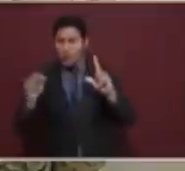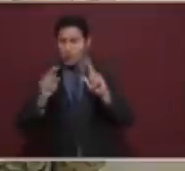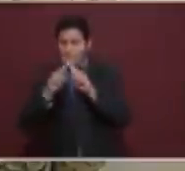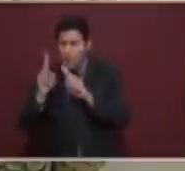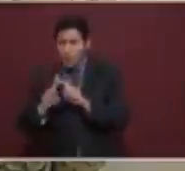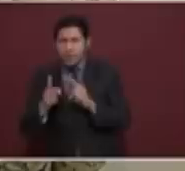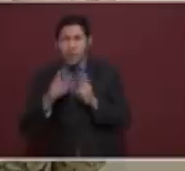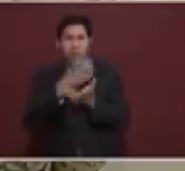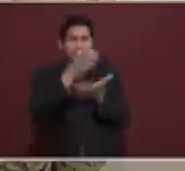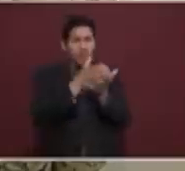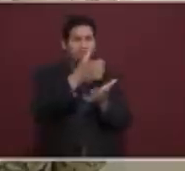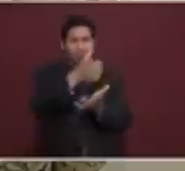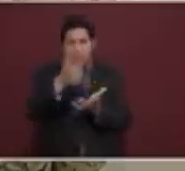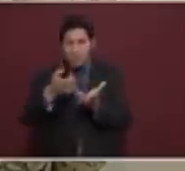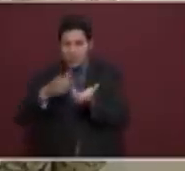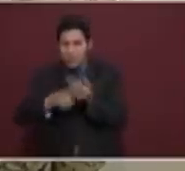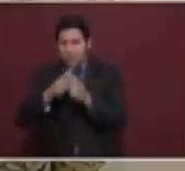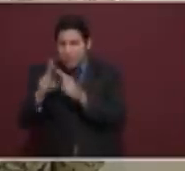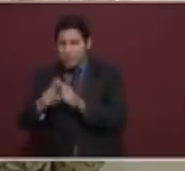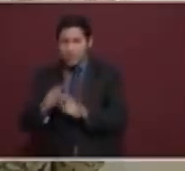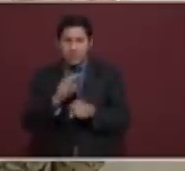no sé si ustedes